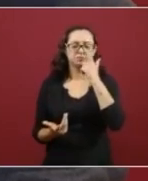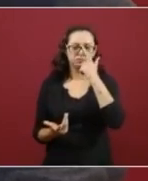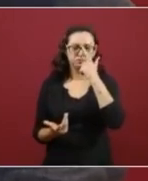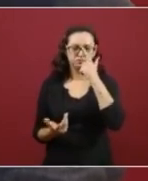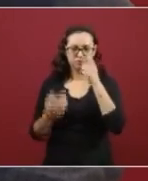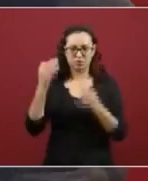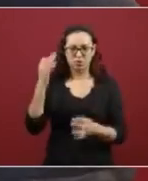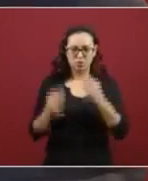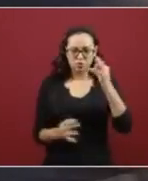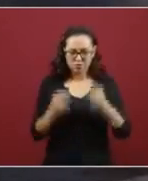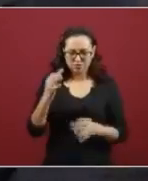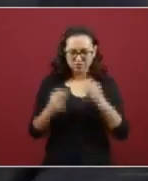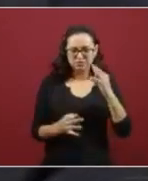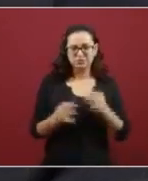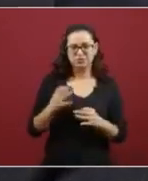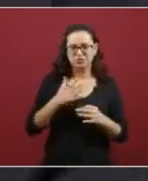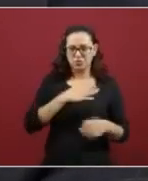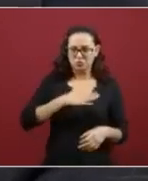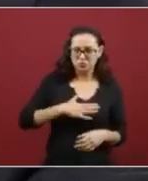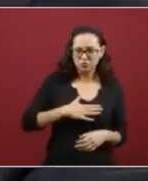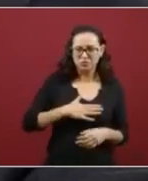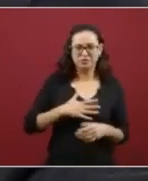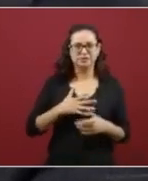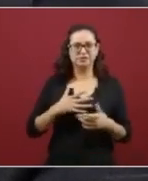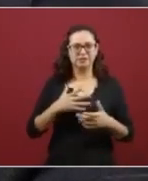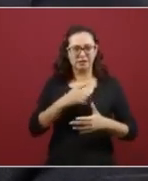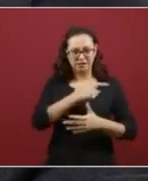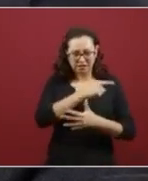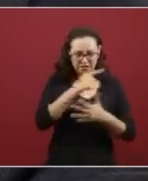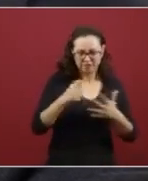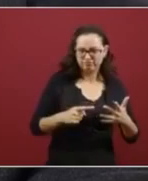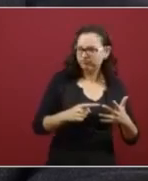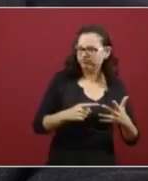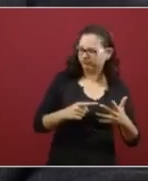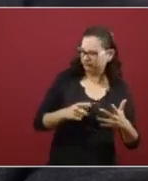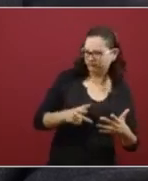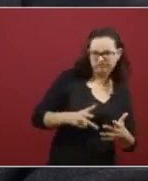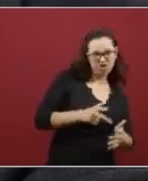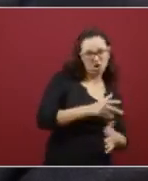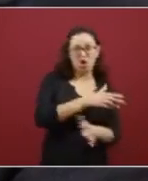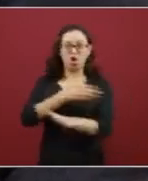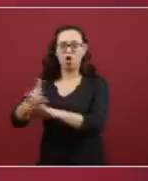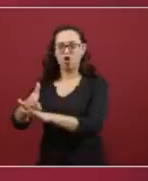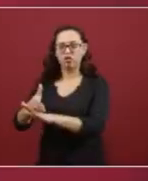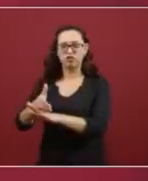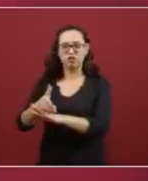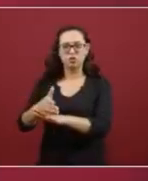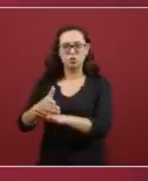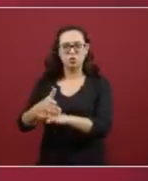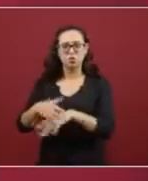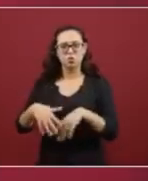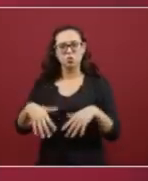en contra de los considerados opositores o adversarios. Eso se acabó.